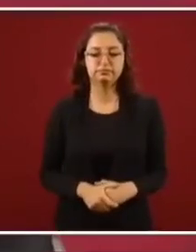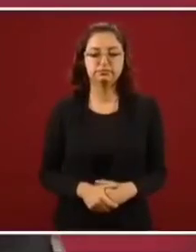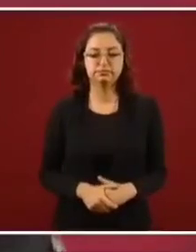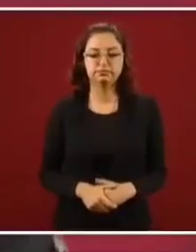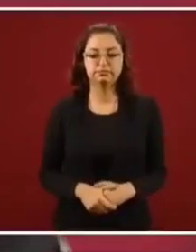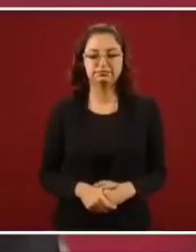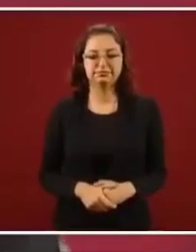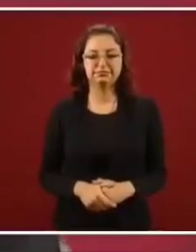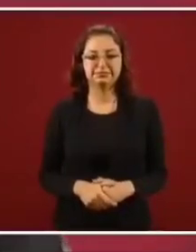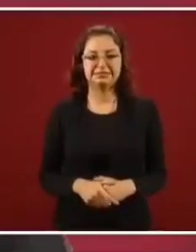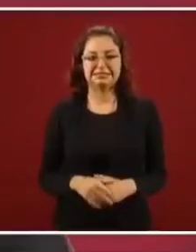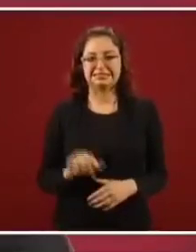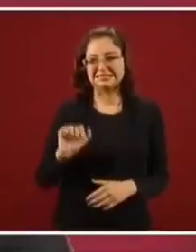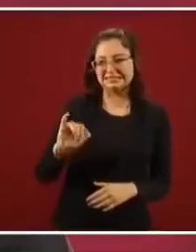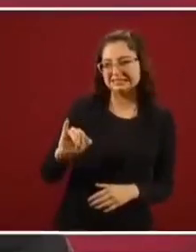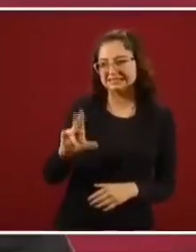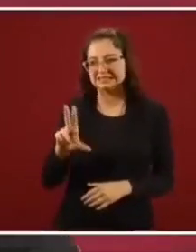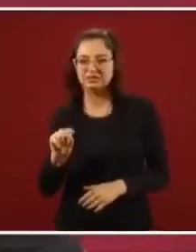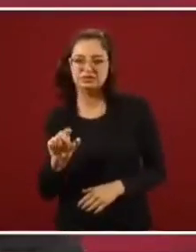no se animaban.